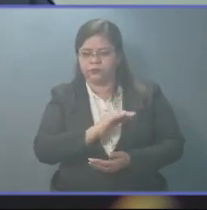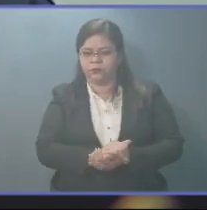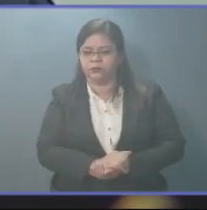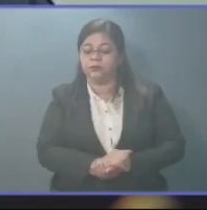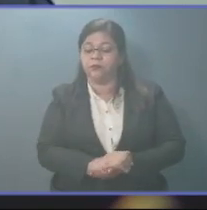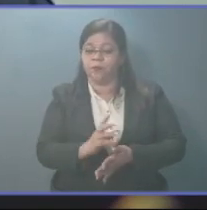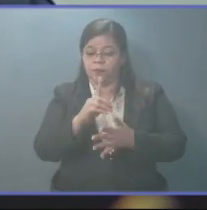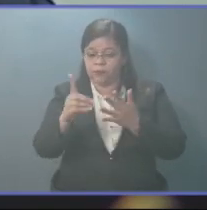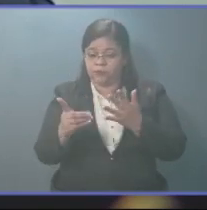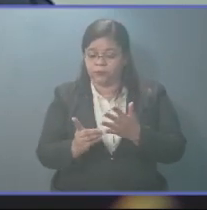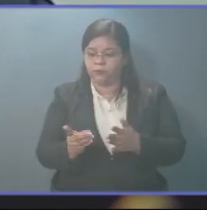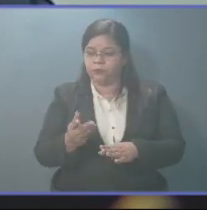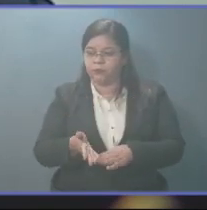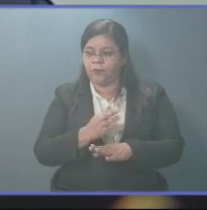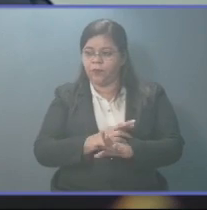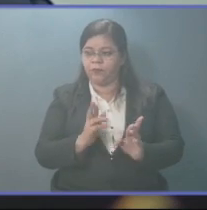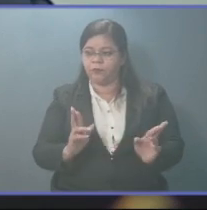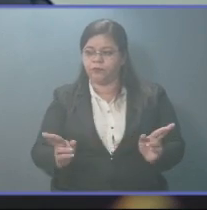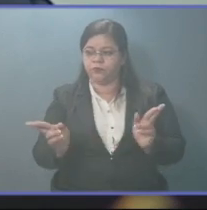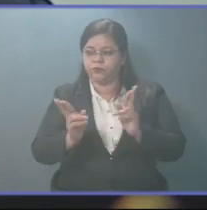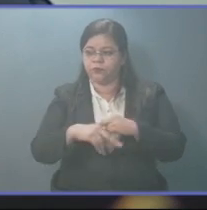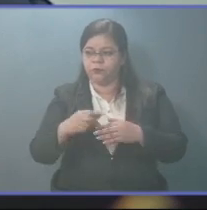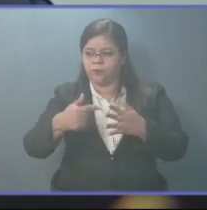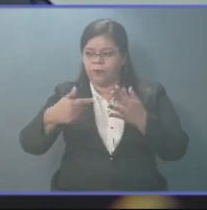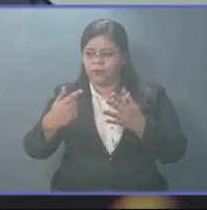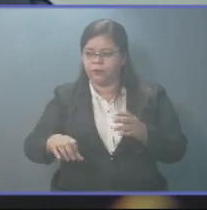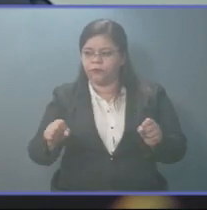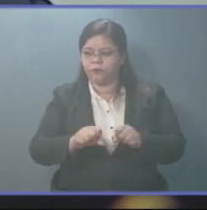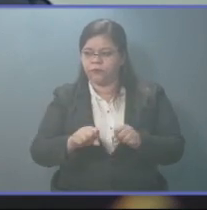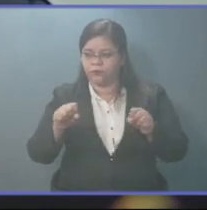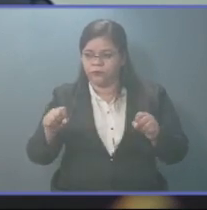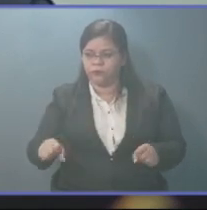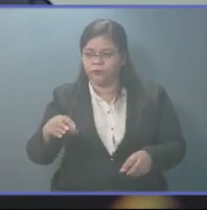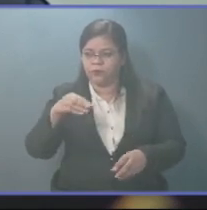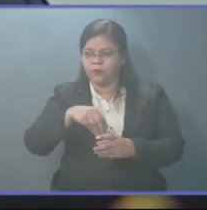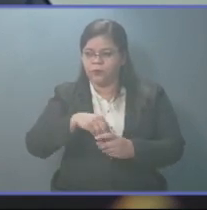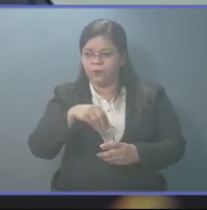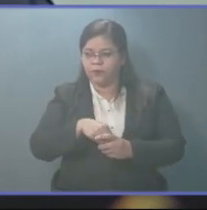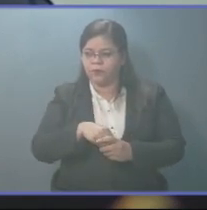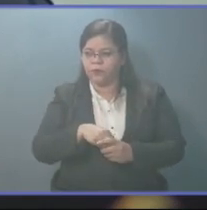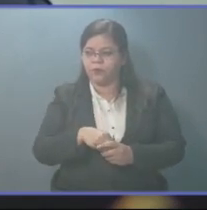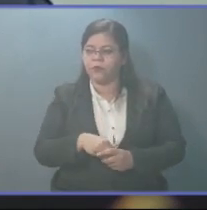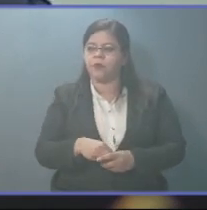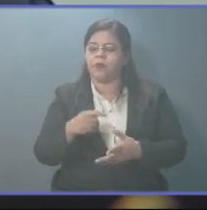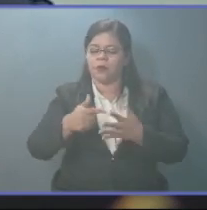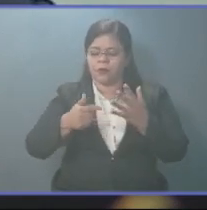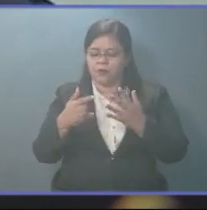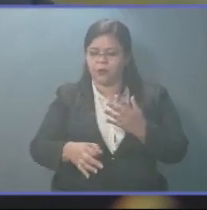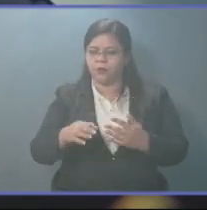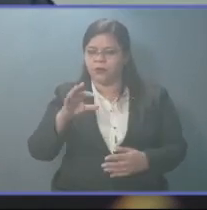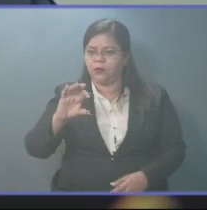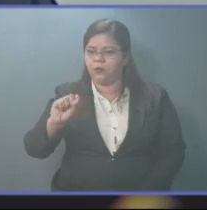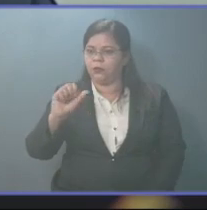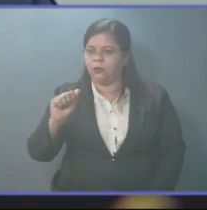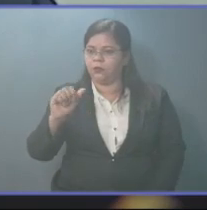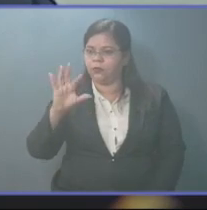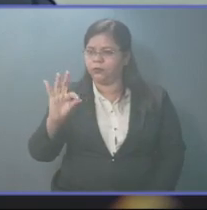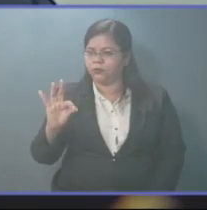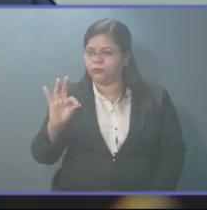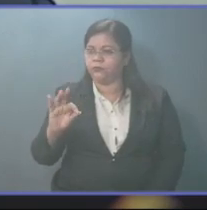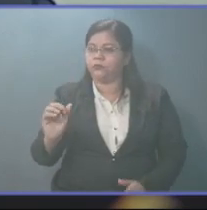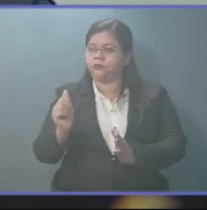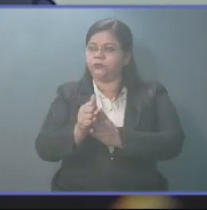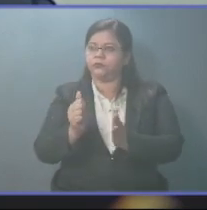Este decreto fueron reformas realizadas a la Ley del Sistema de Ahorro para Pensiones, Ley SAP. El